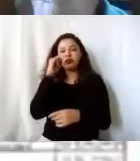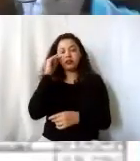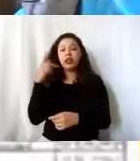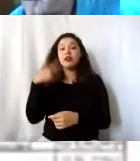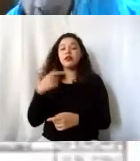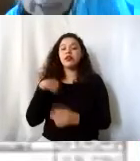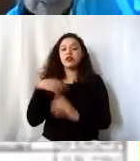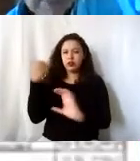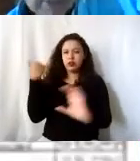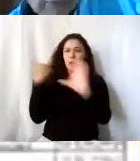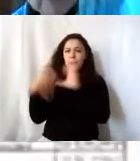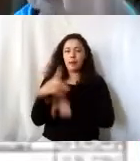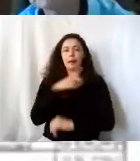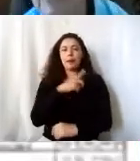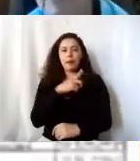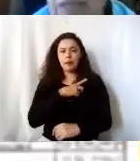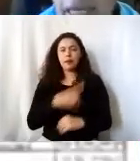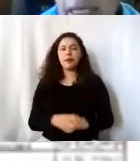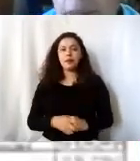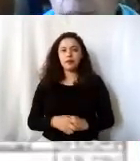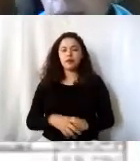el instrumento, tiene mayor visibilidad.